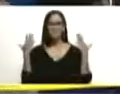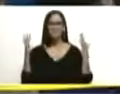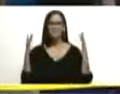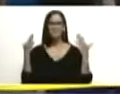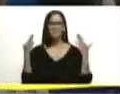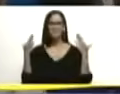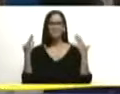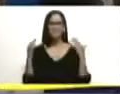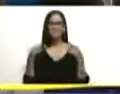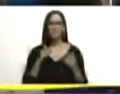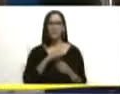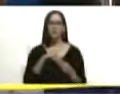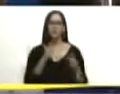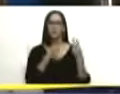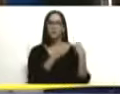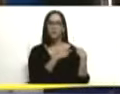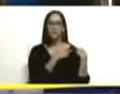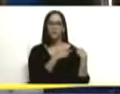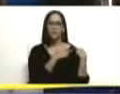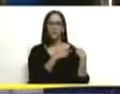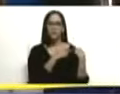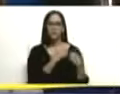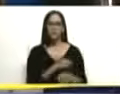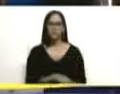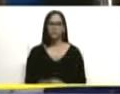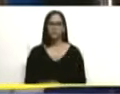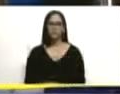es nuestra responsabilidad.